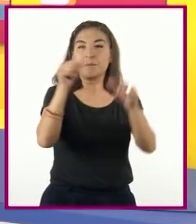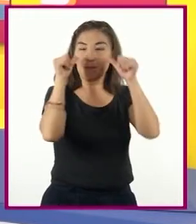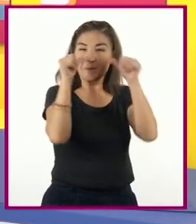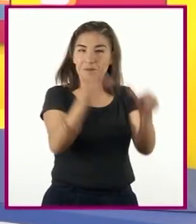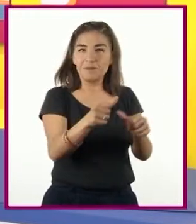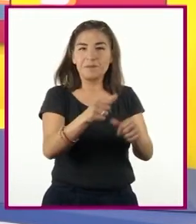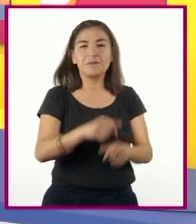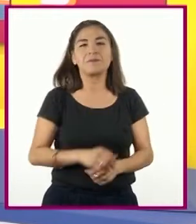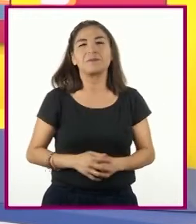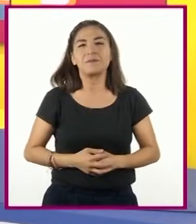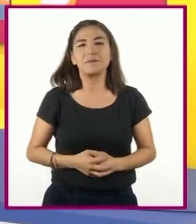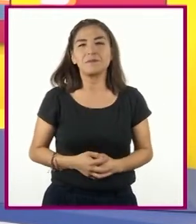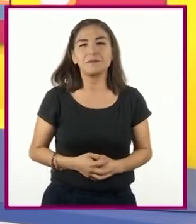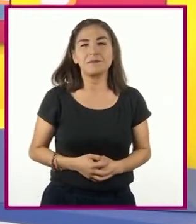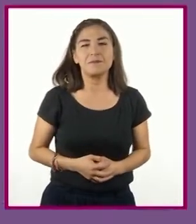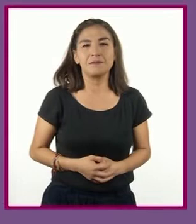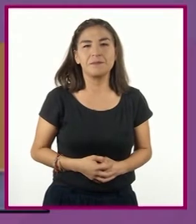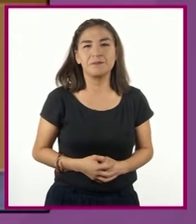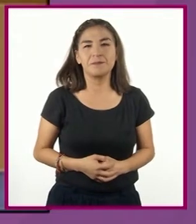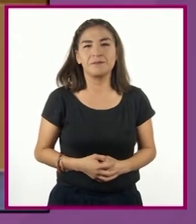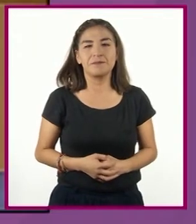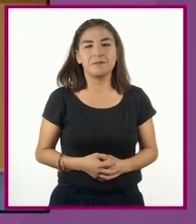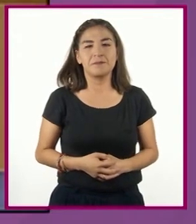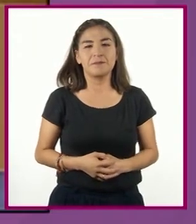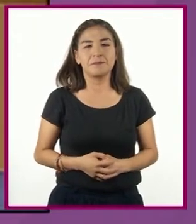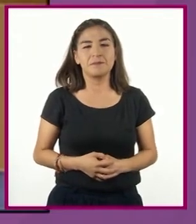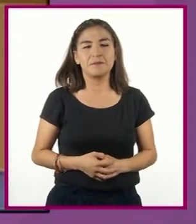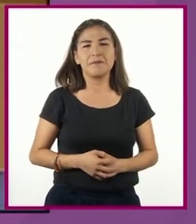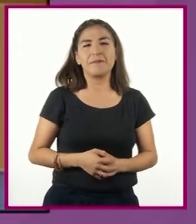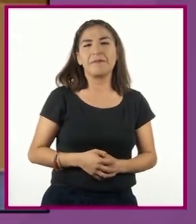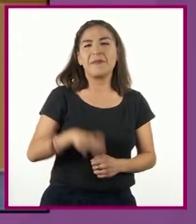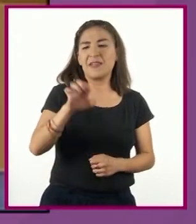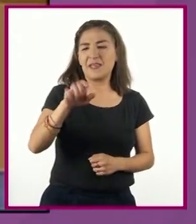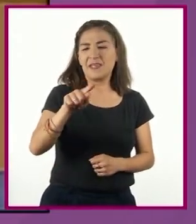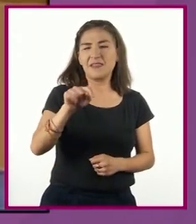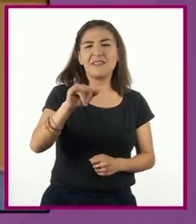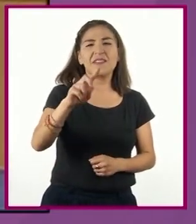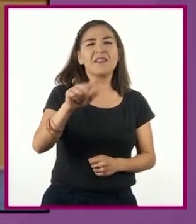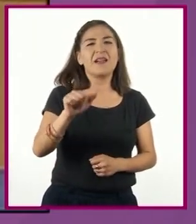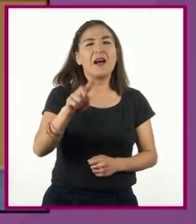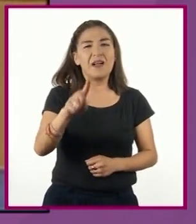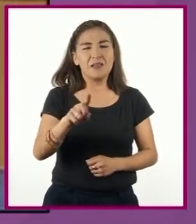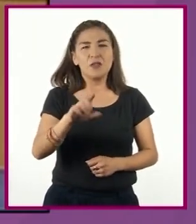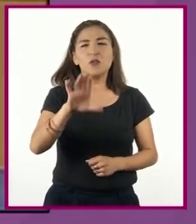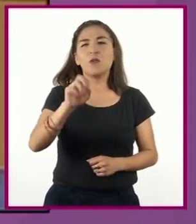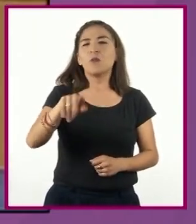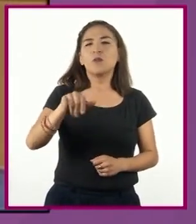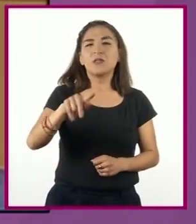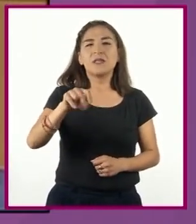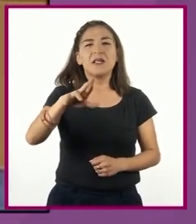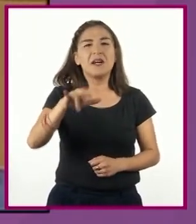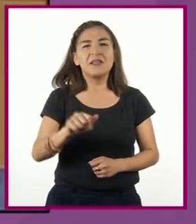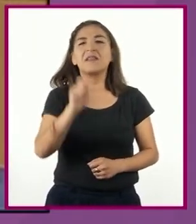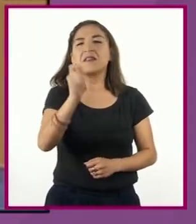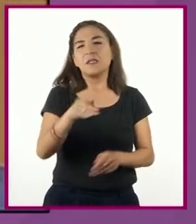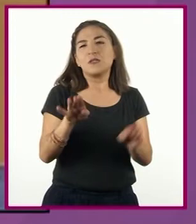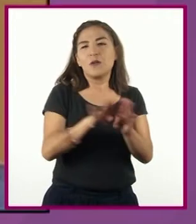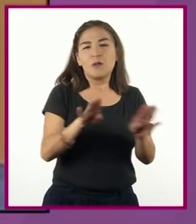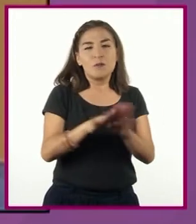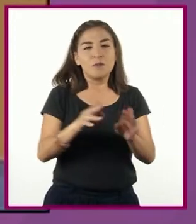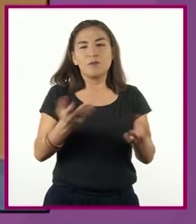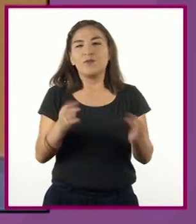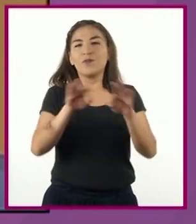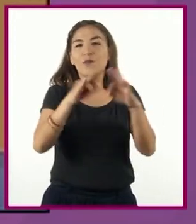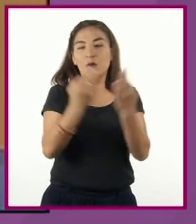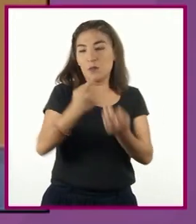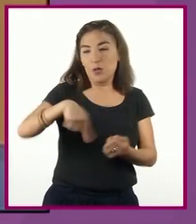atención el siguiente video. Una identidad comunitaria es una forma en que los seres